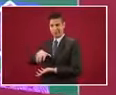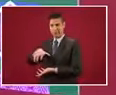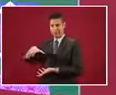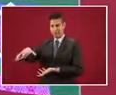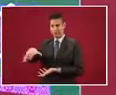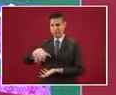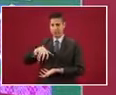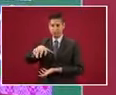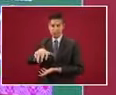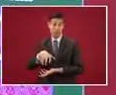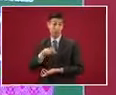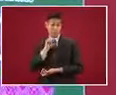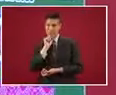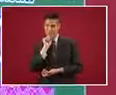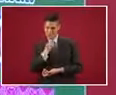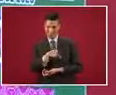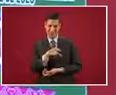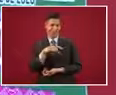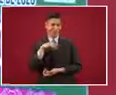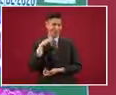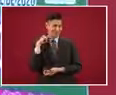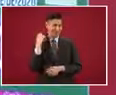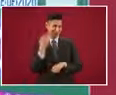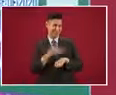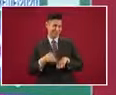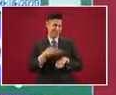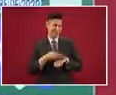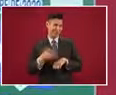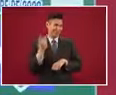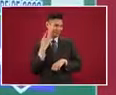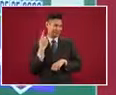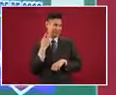delincuencia de cuello blanco y también la otra delincuencia,